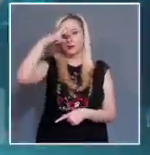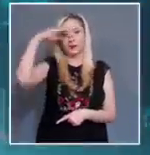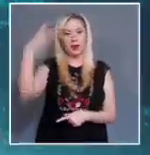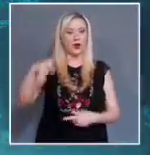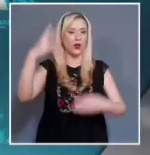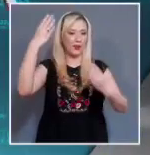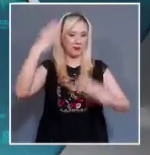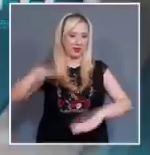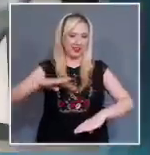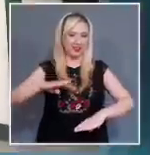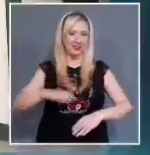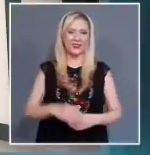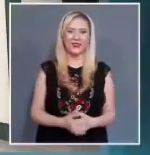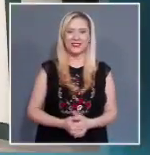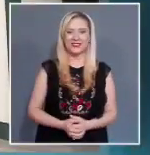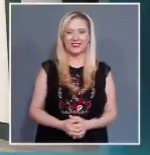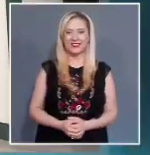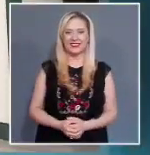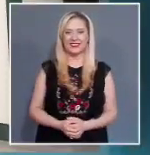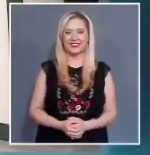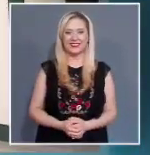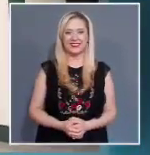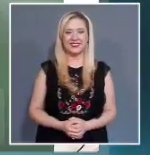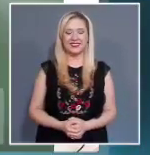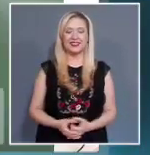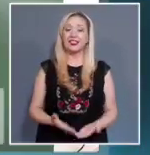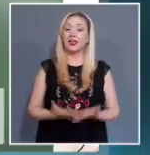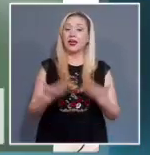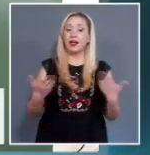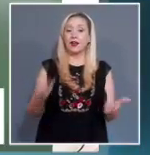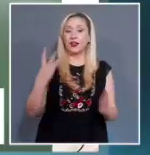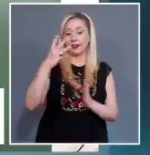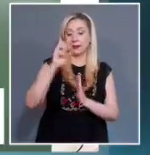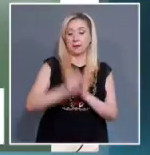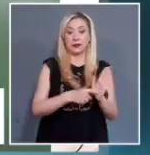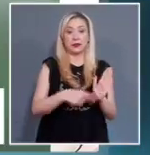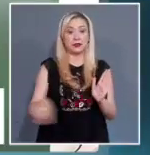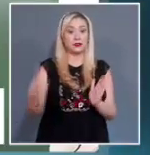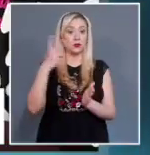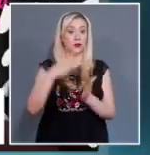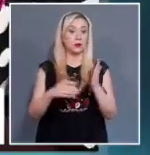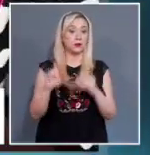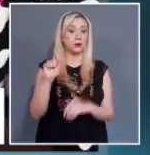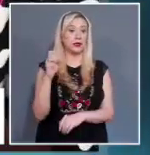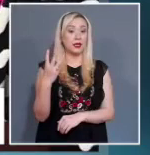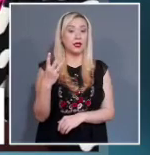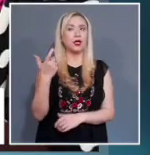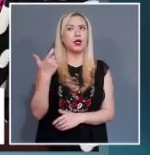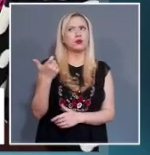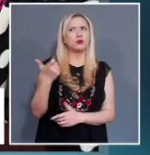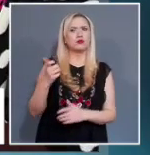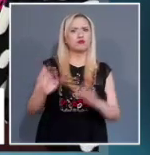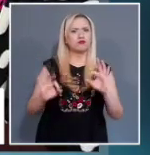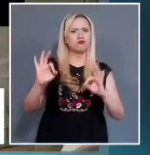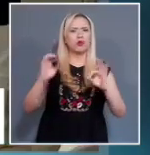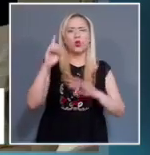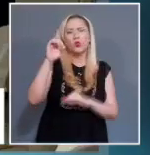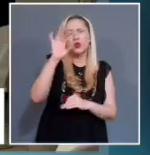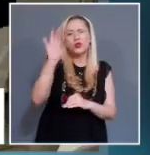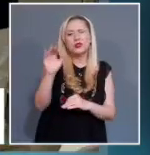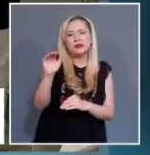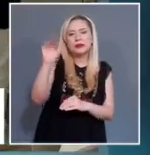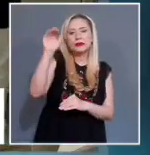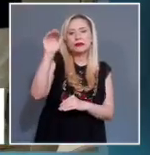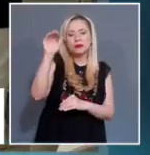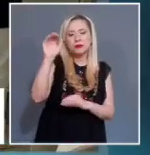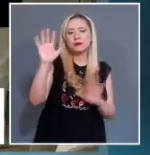México. En el primer trimestre del año, la economía mexicana creció 1% frente al trimestre previo,